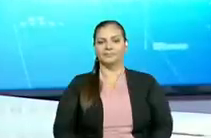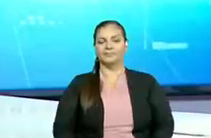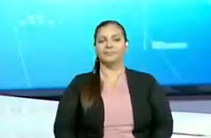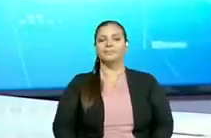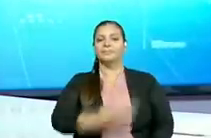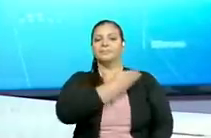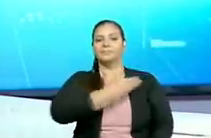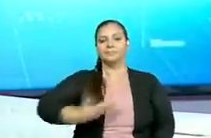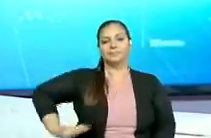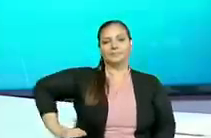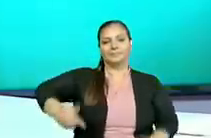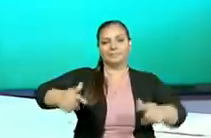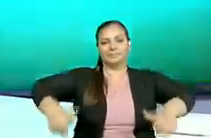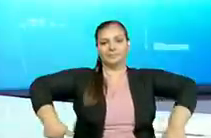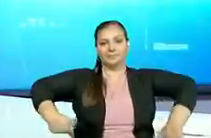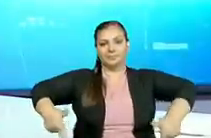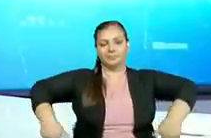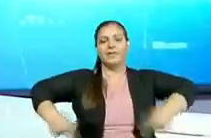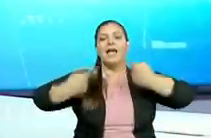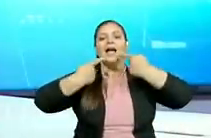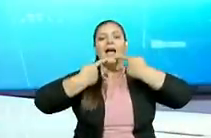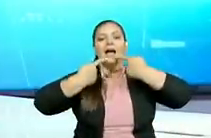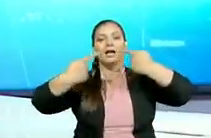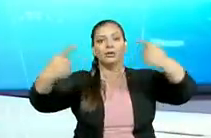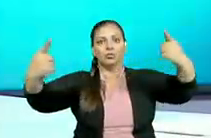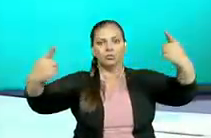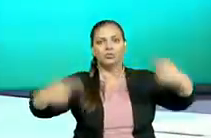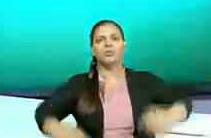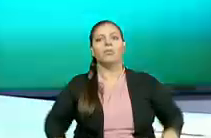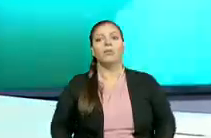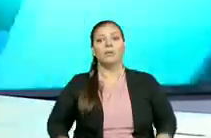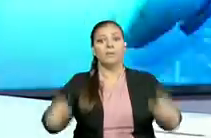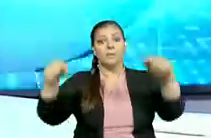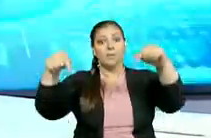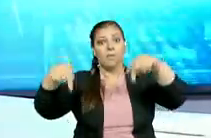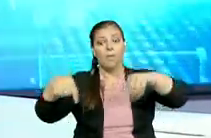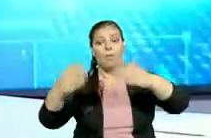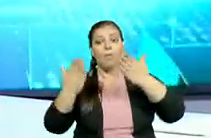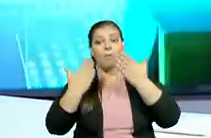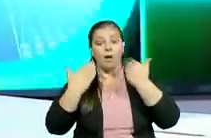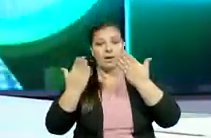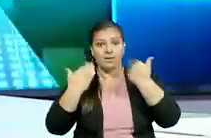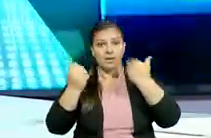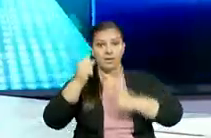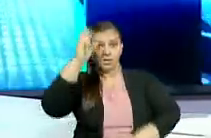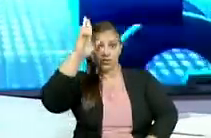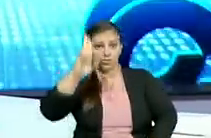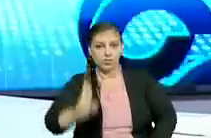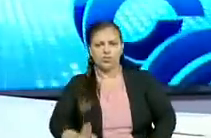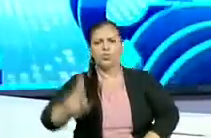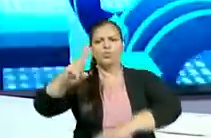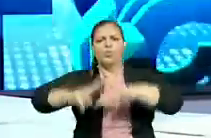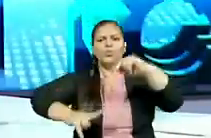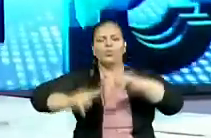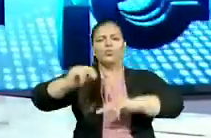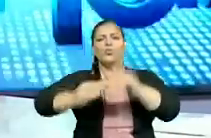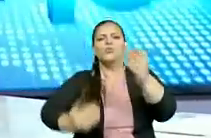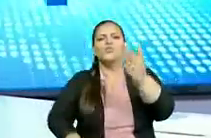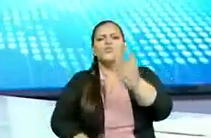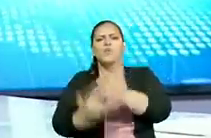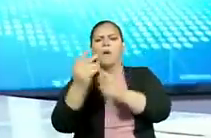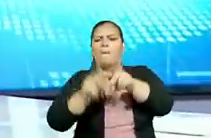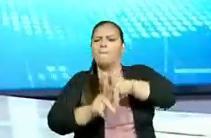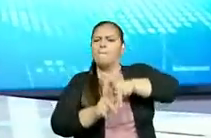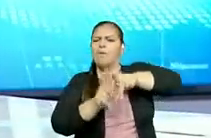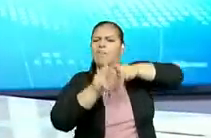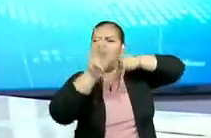les comentamos que el presidente Lenín Moreno anunció la apertura oficial del concurso público para la construcción del proyecto Viaducto Sur de Guayaquil.